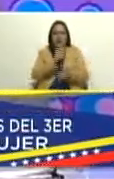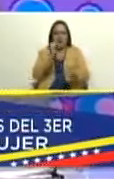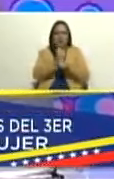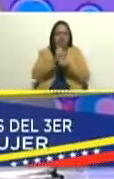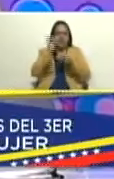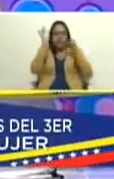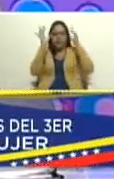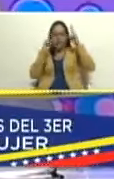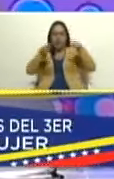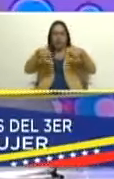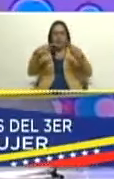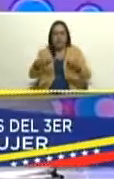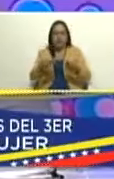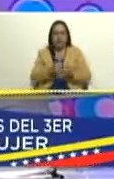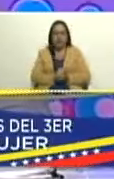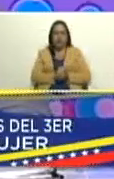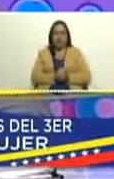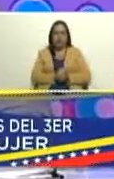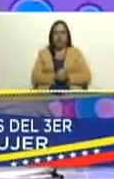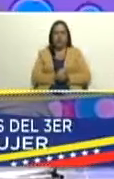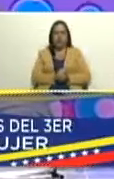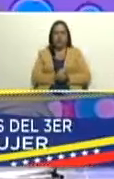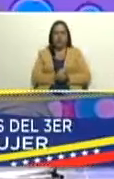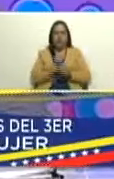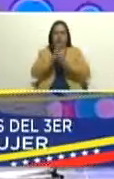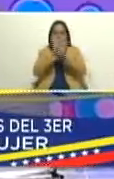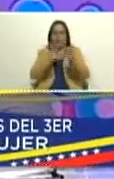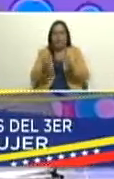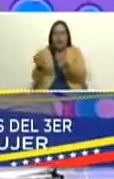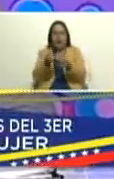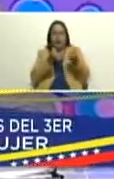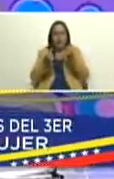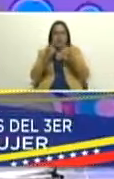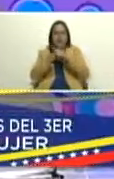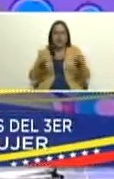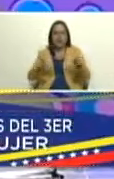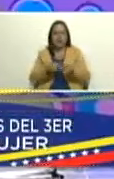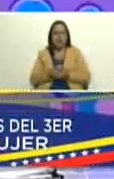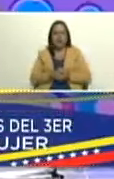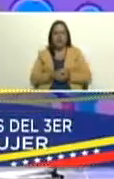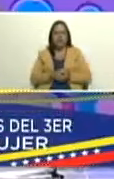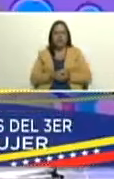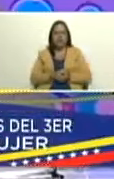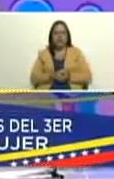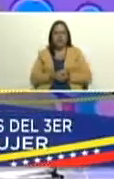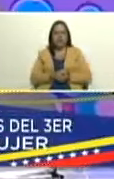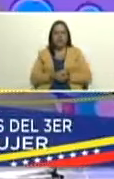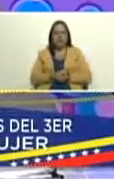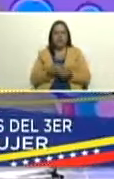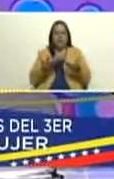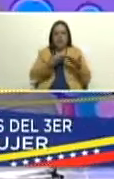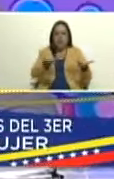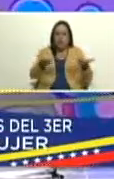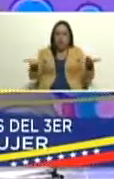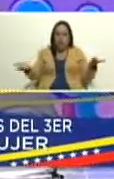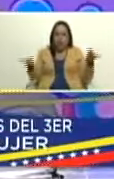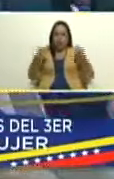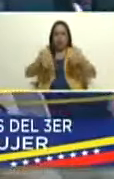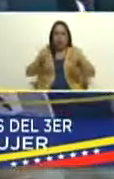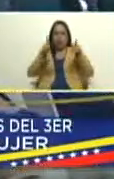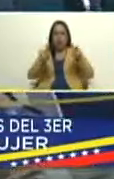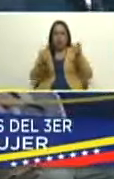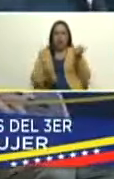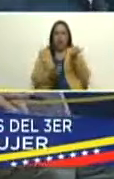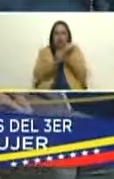en la innovación. Un modelo económico diversificado que le dé oportunidad y